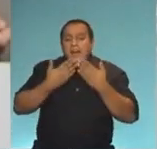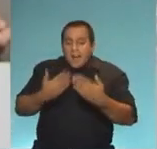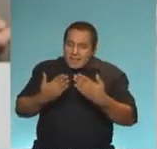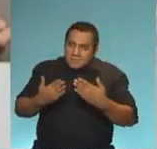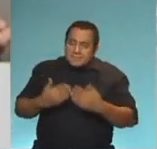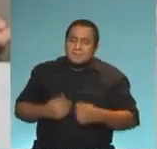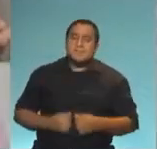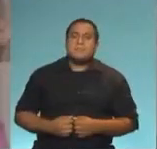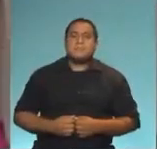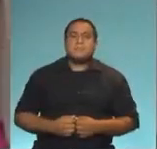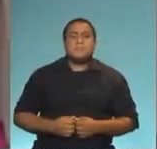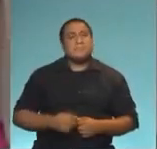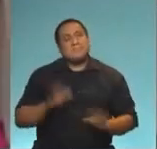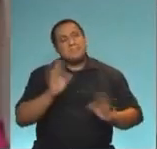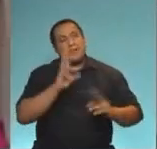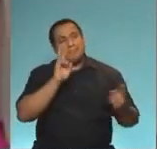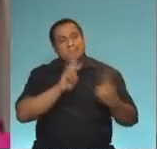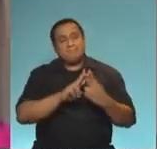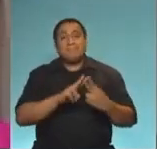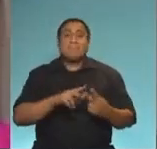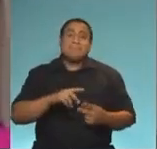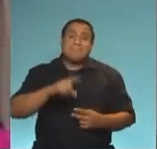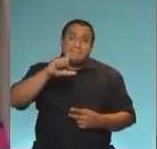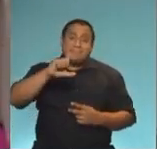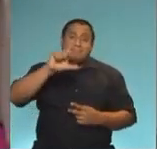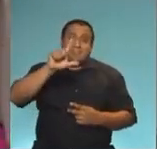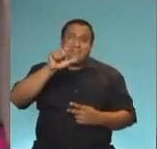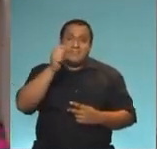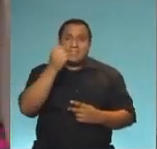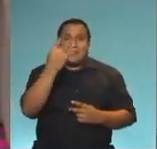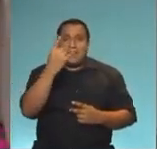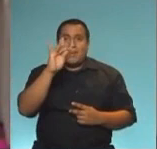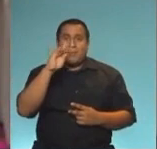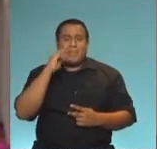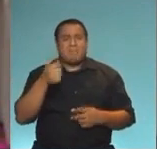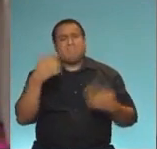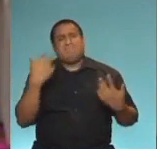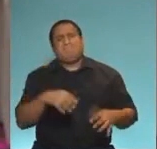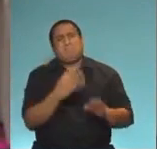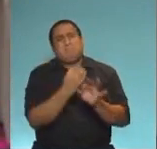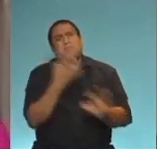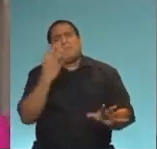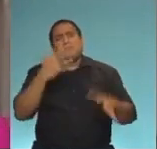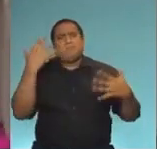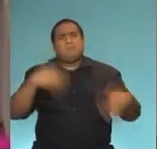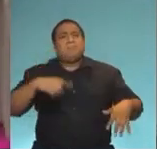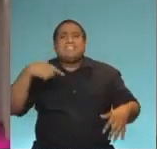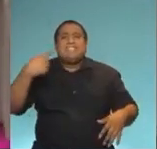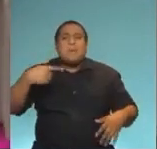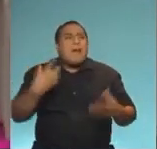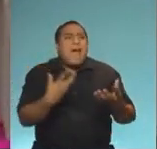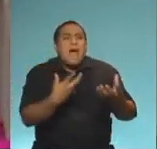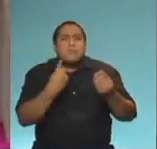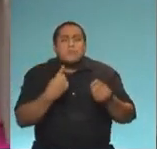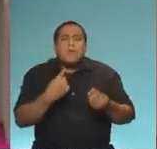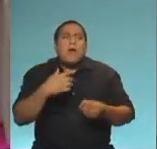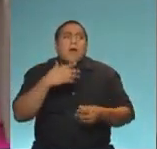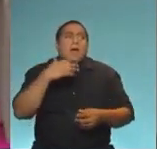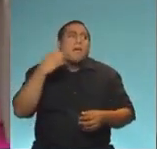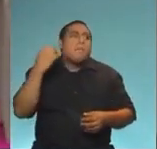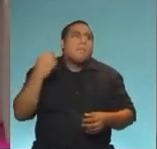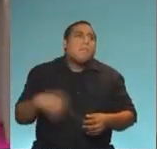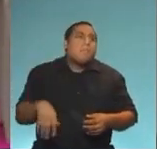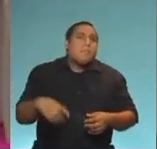Nati. Hasta luego. Bueno, Claudia Perandones, una queridísima profesional que siempre nos ayuda a comprender dónde estamos parados con